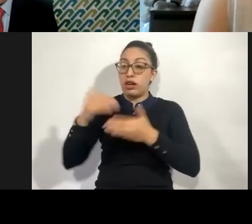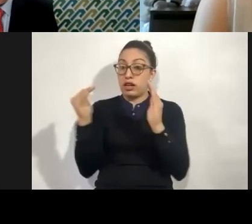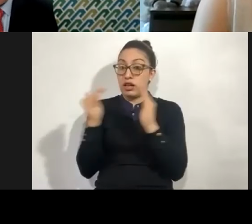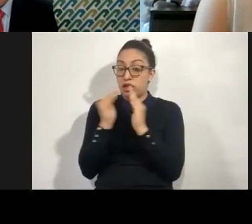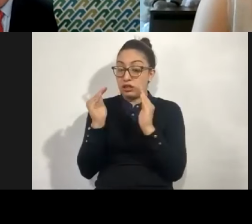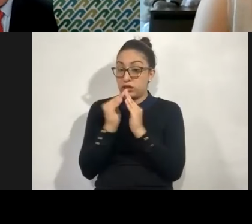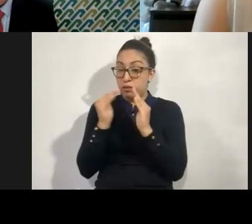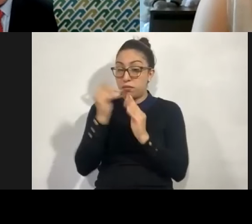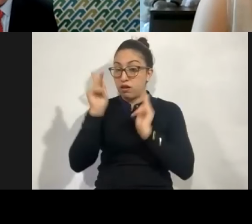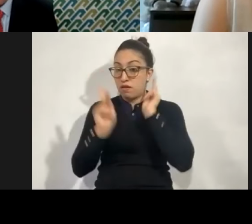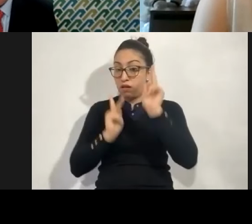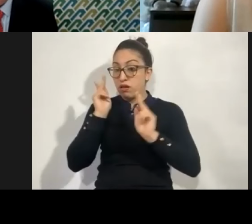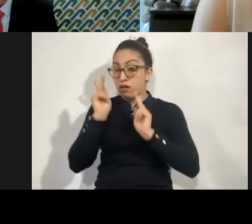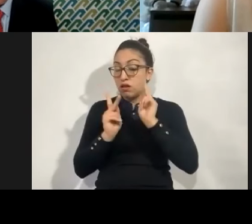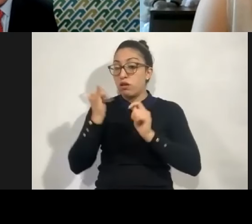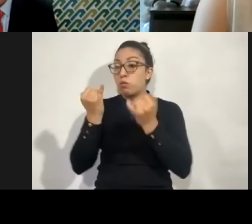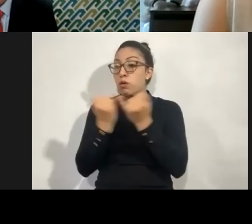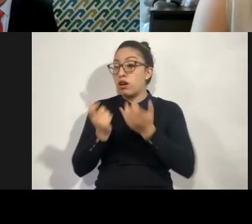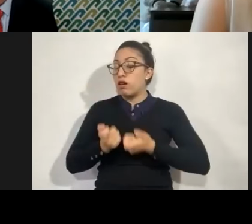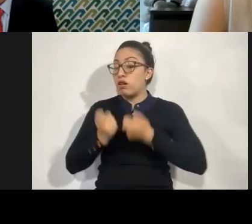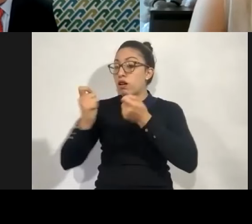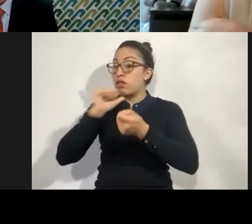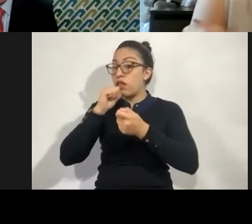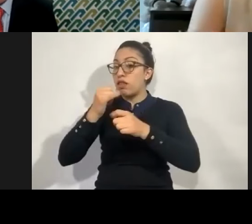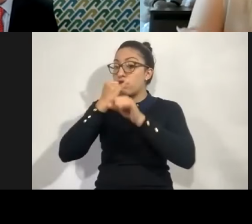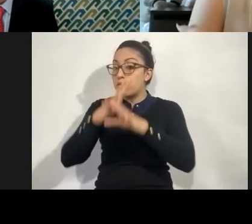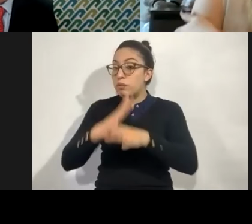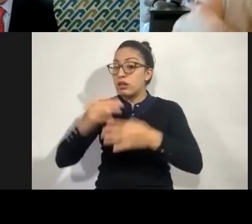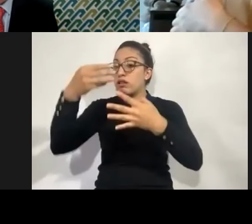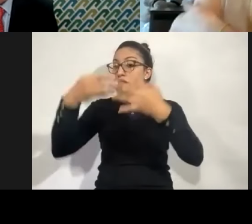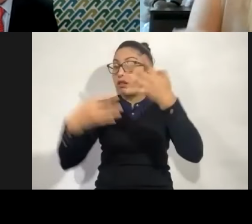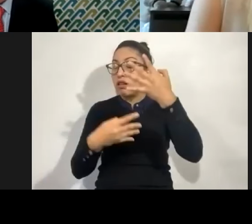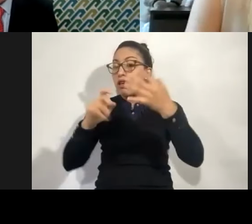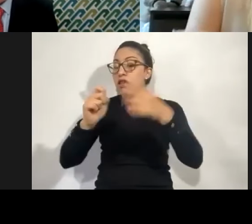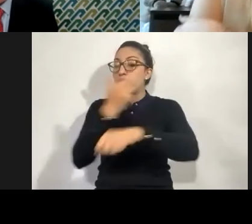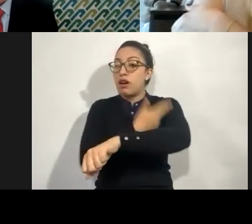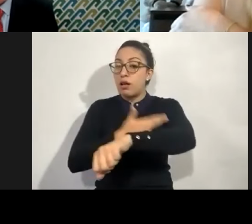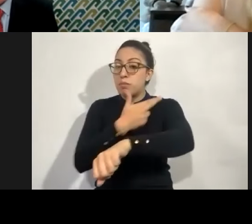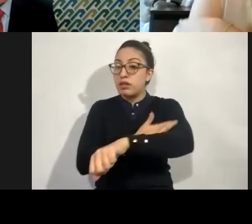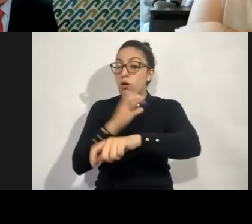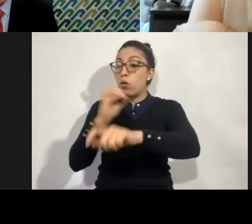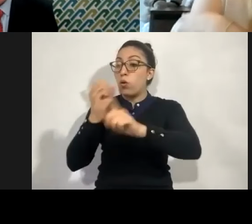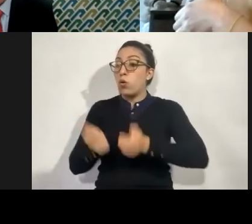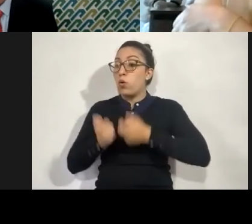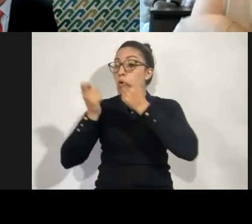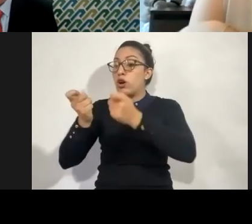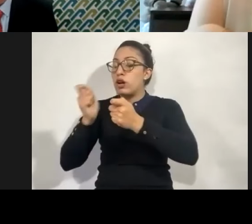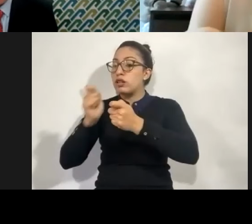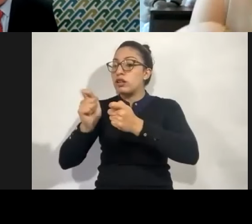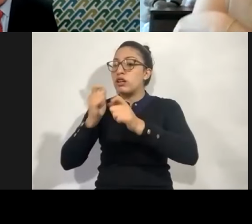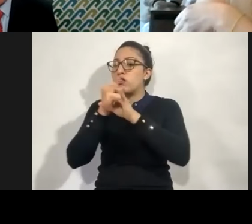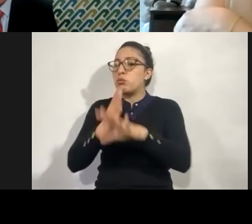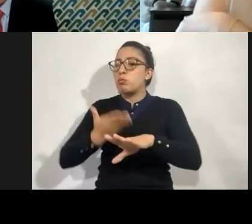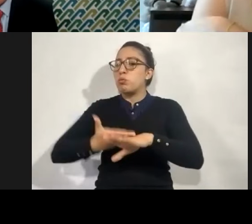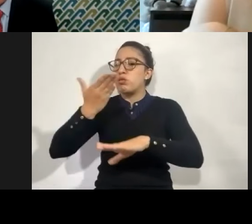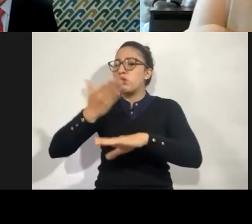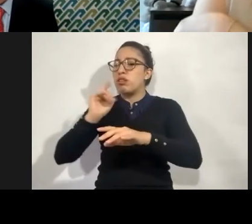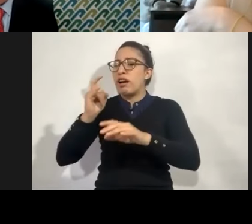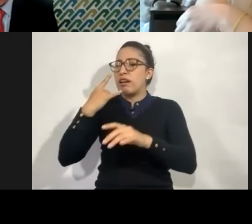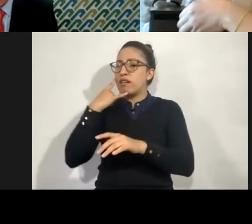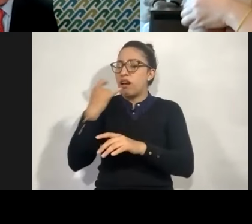no proporcionan información o documentación, o bien la que proporcionan es inexacta, está alterada o inclusive es